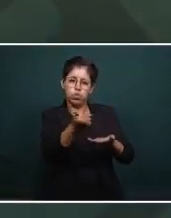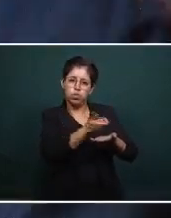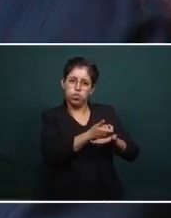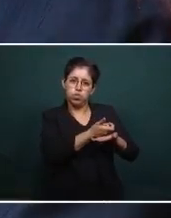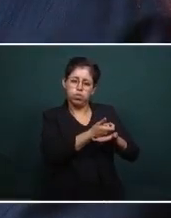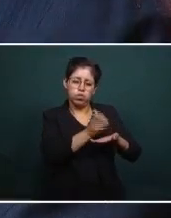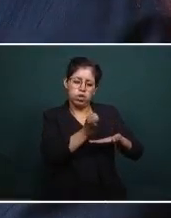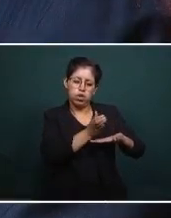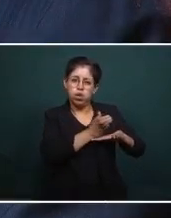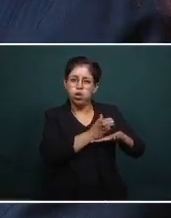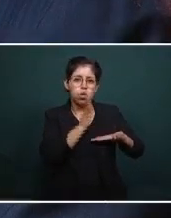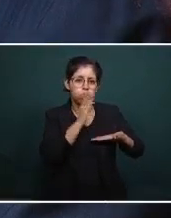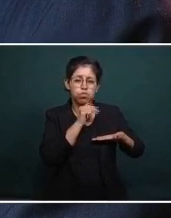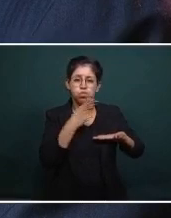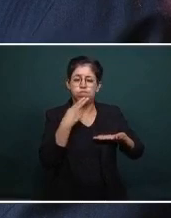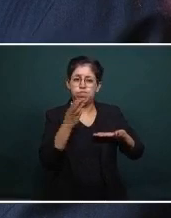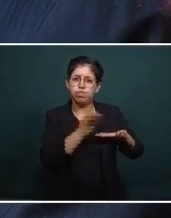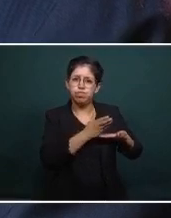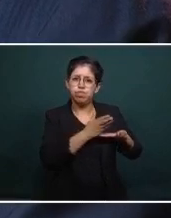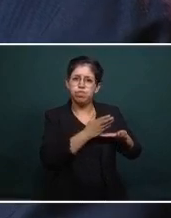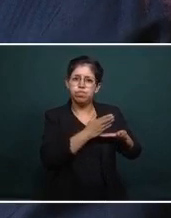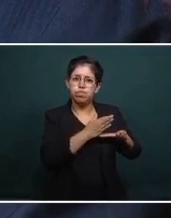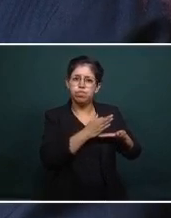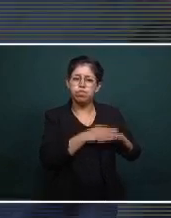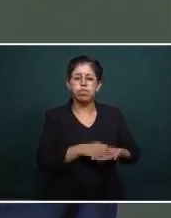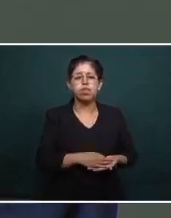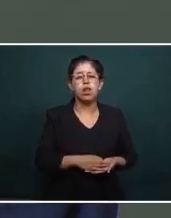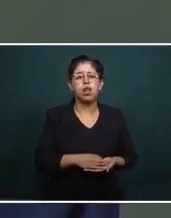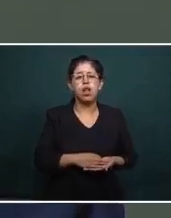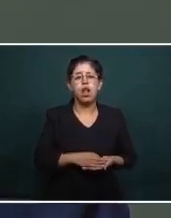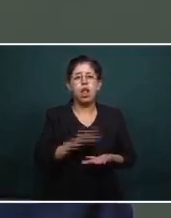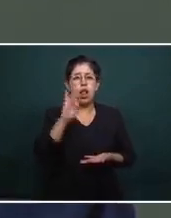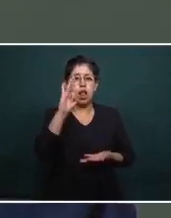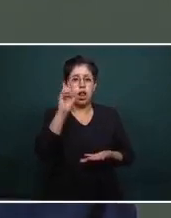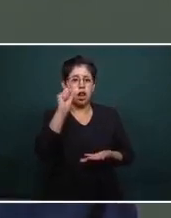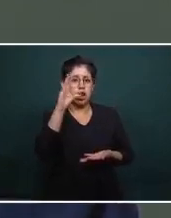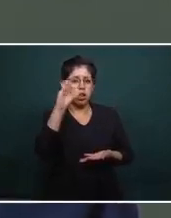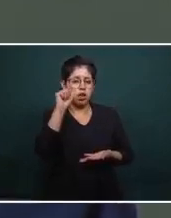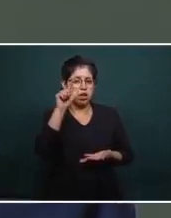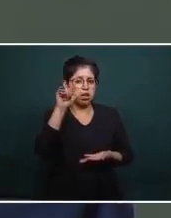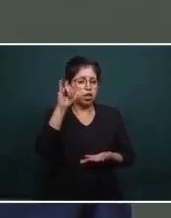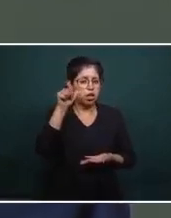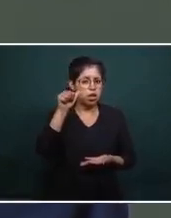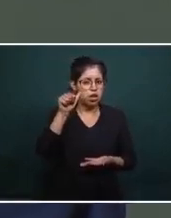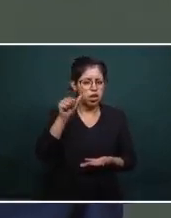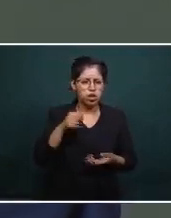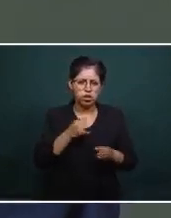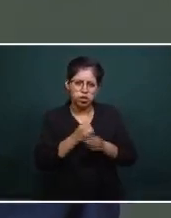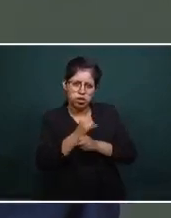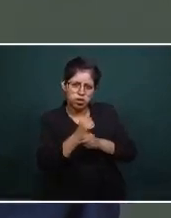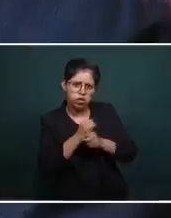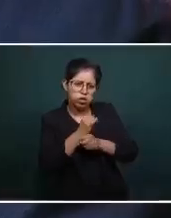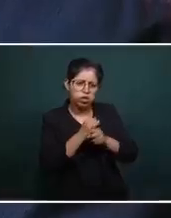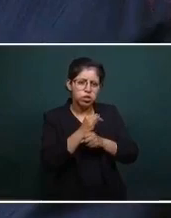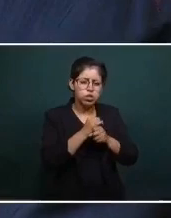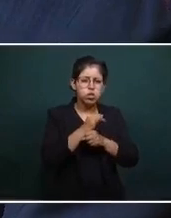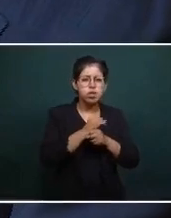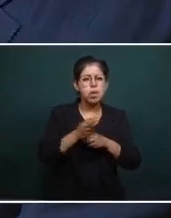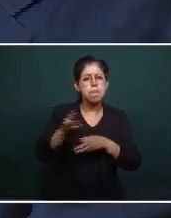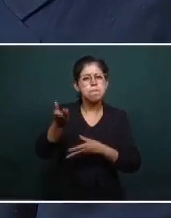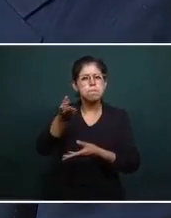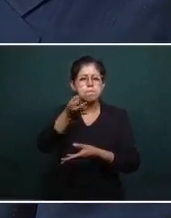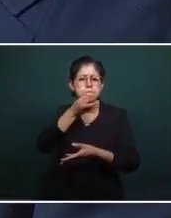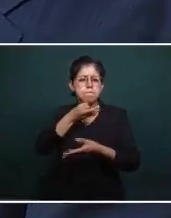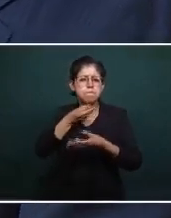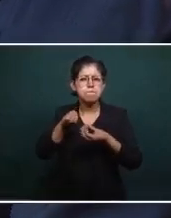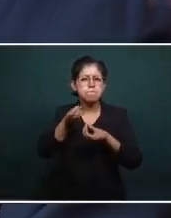Fiscalía General, y seguramente están solicitando información a la